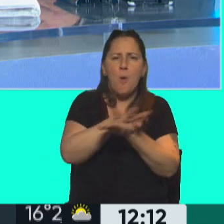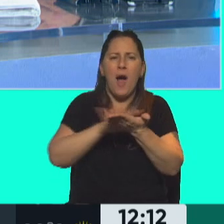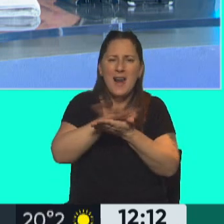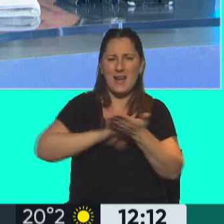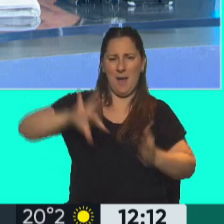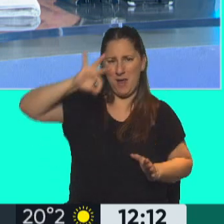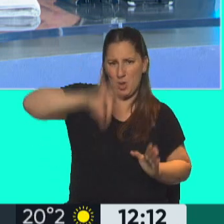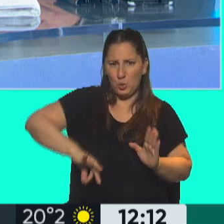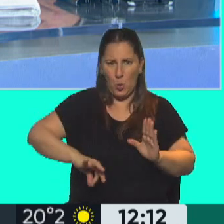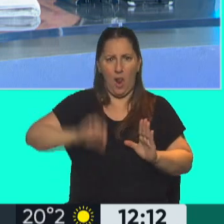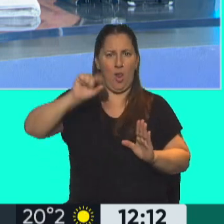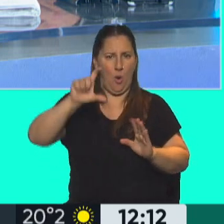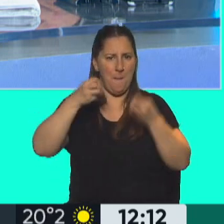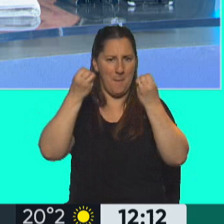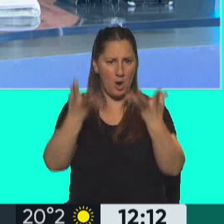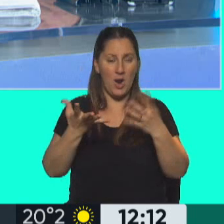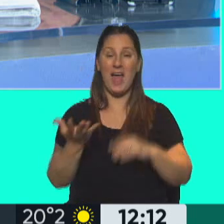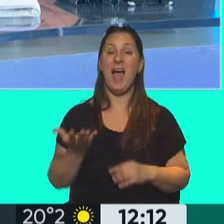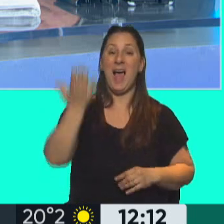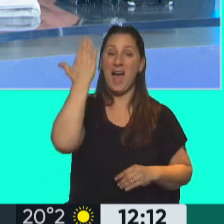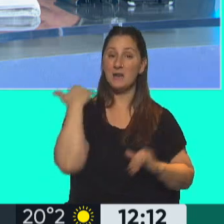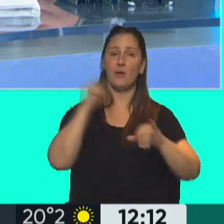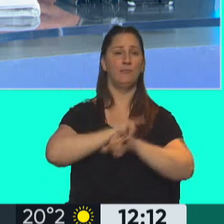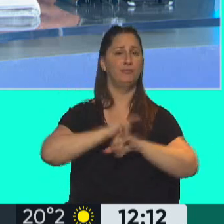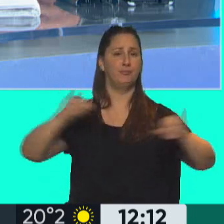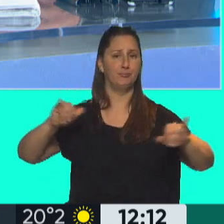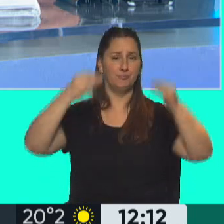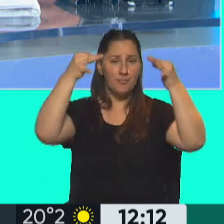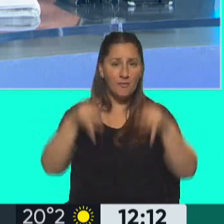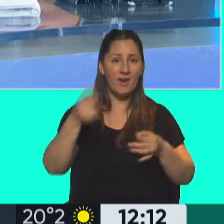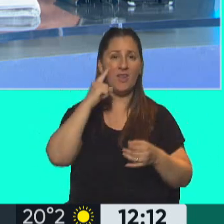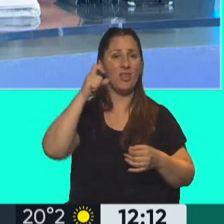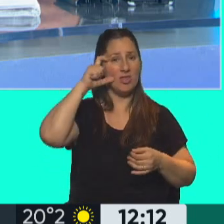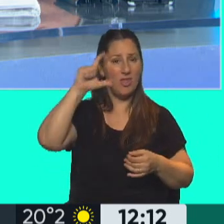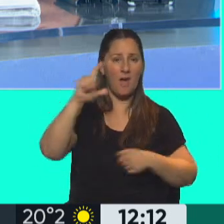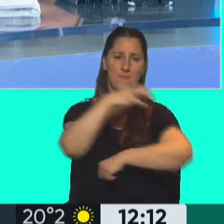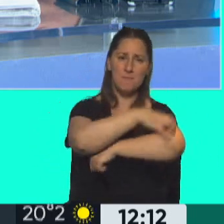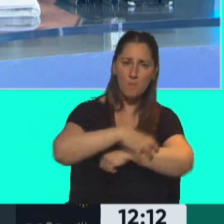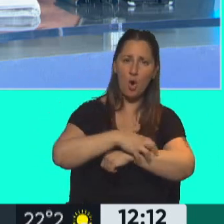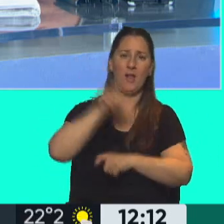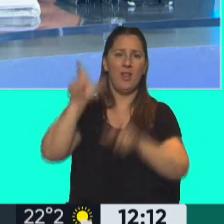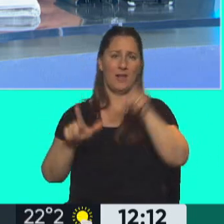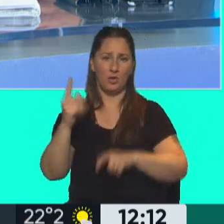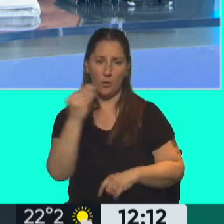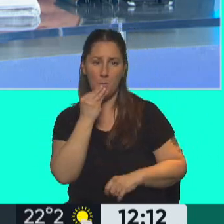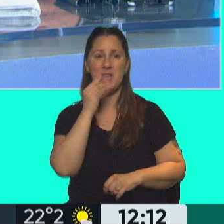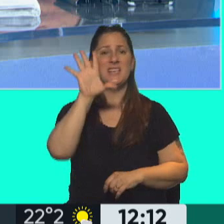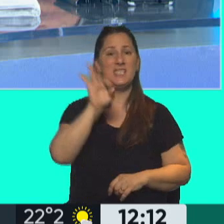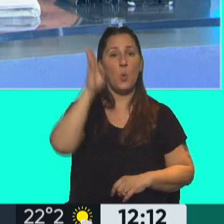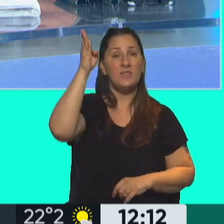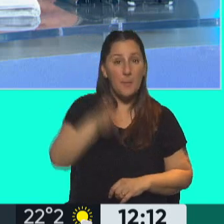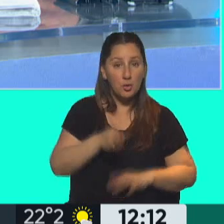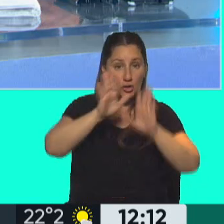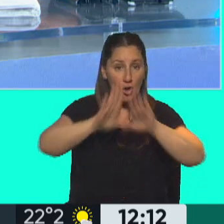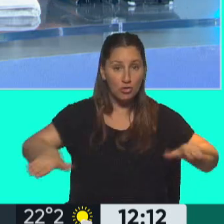los trabajadores. De hecho, ayer, cuando se conocieron los datos del índice de pobreza, de indigencia, 50% de los chicos bajo la